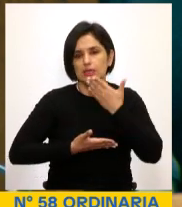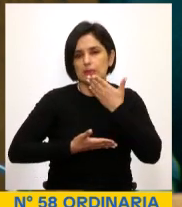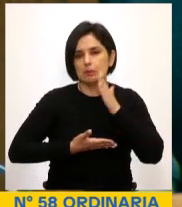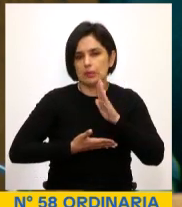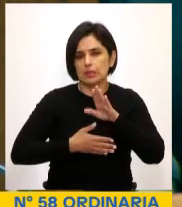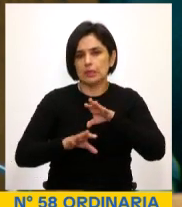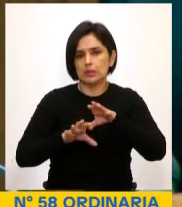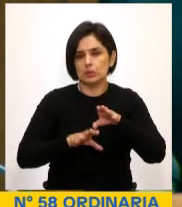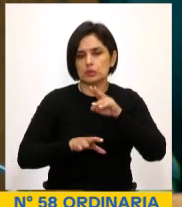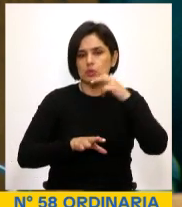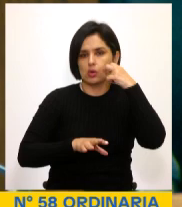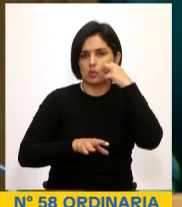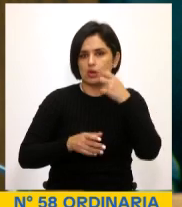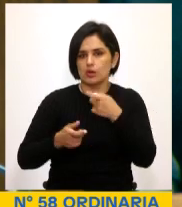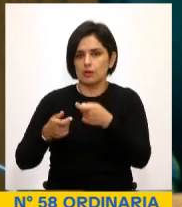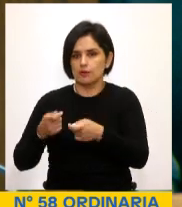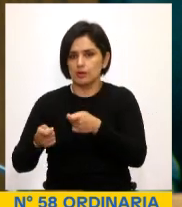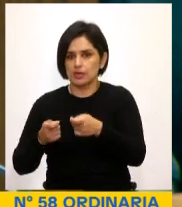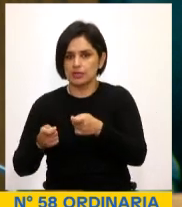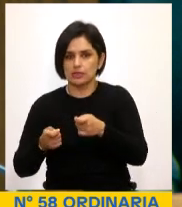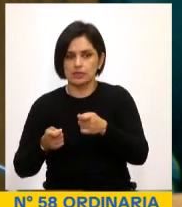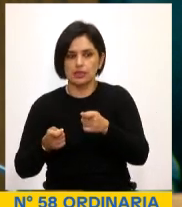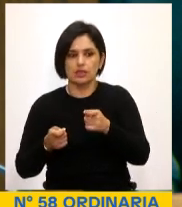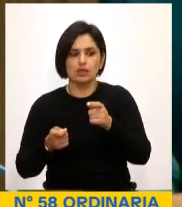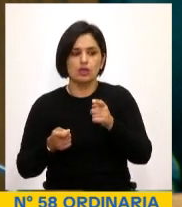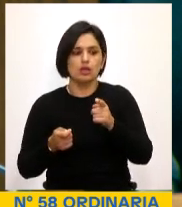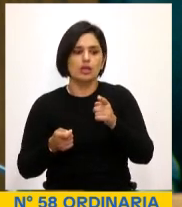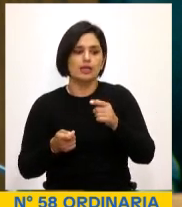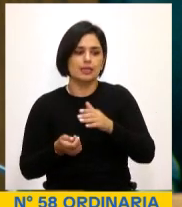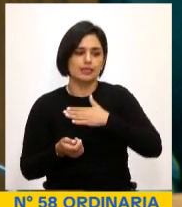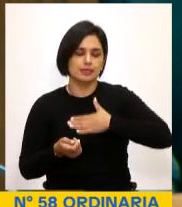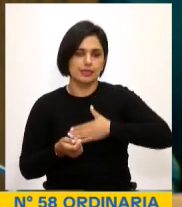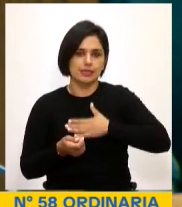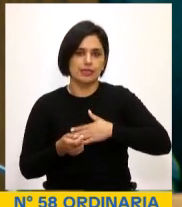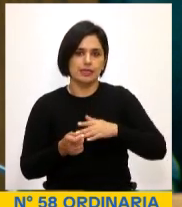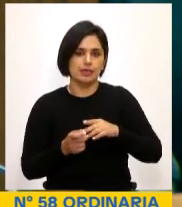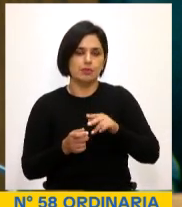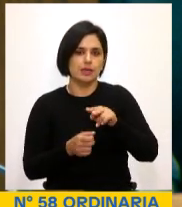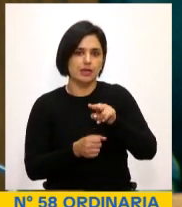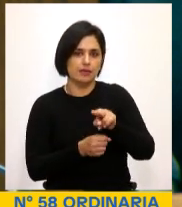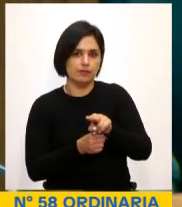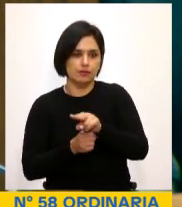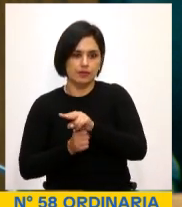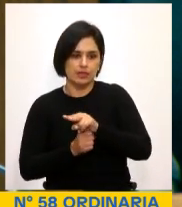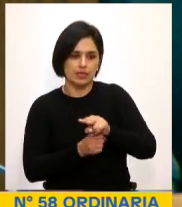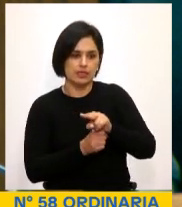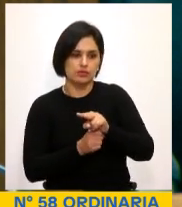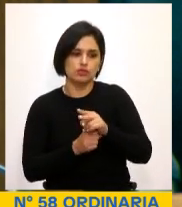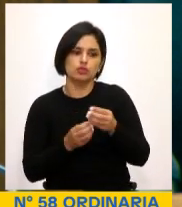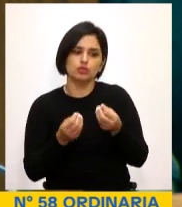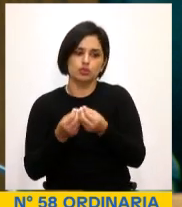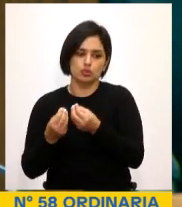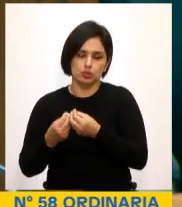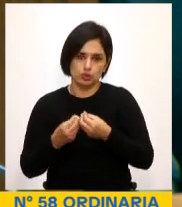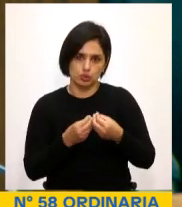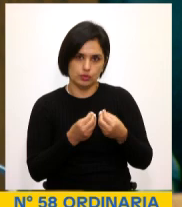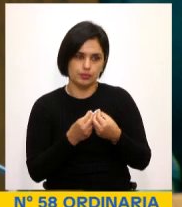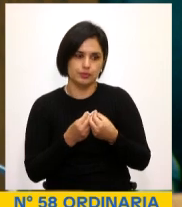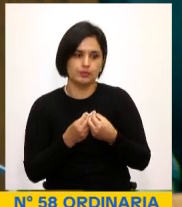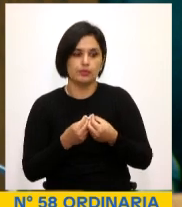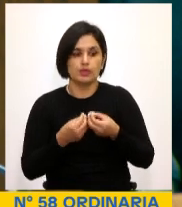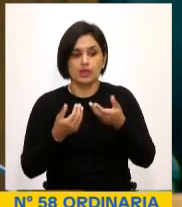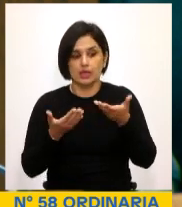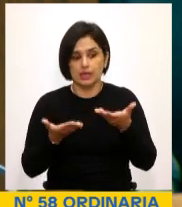humanos y financieros que las policías destinan a la fiscalización de estos eventos que son cuantiosos de este